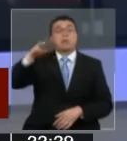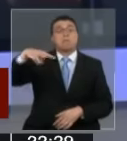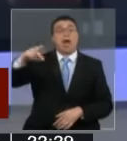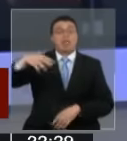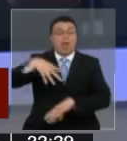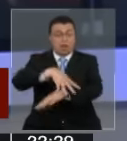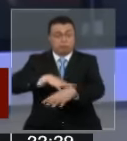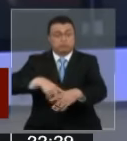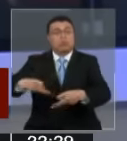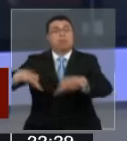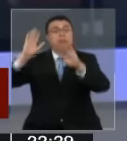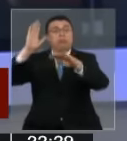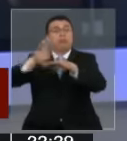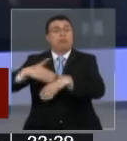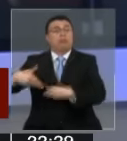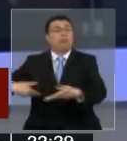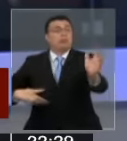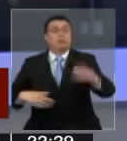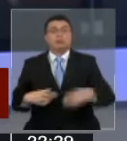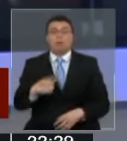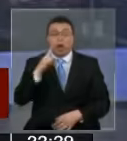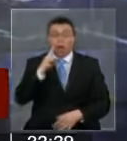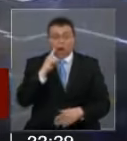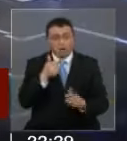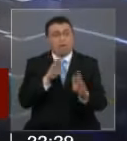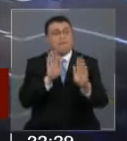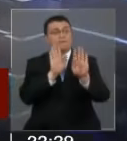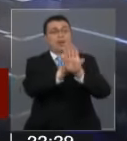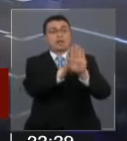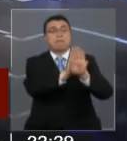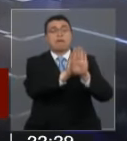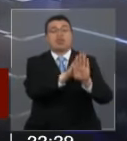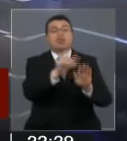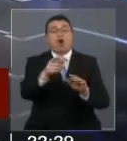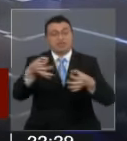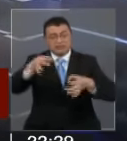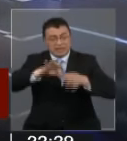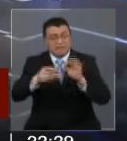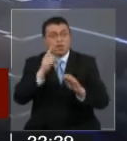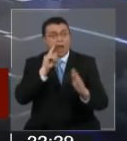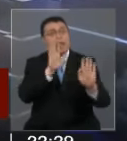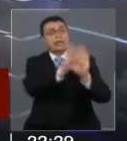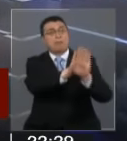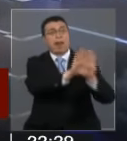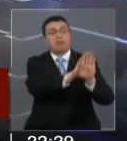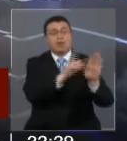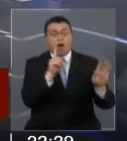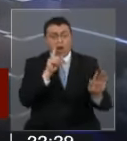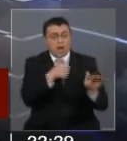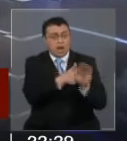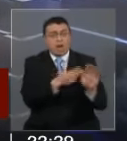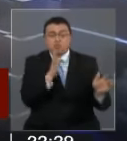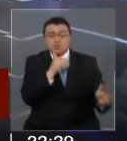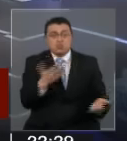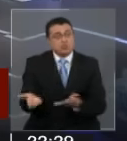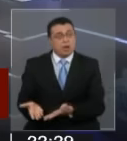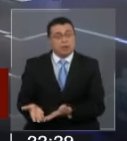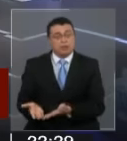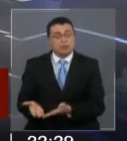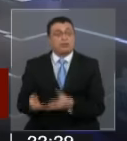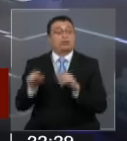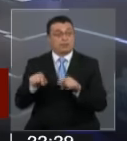fundamento científico lo hizo la Armada y Cernapesca? O sea, es una pregunta que hoy yo no sé quién la va